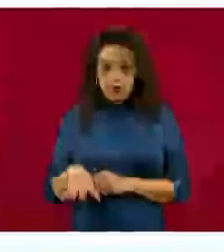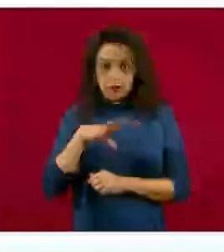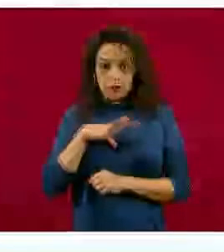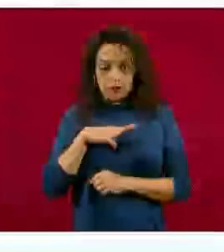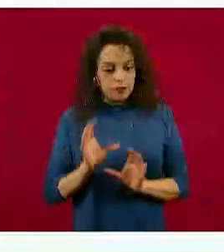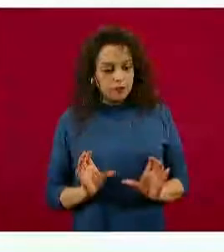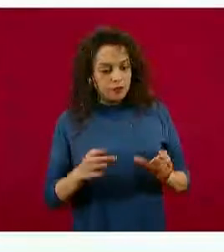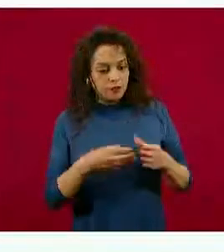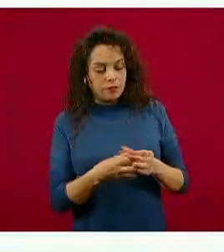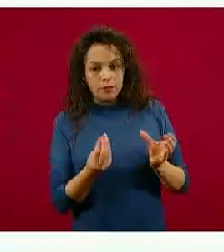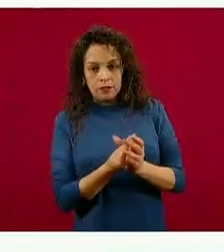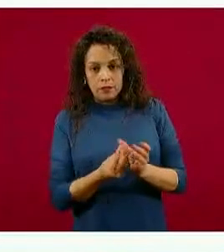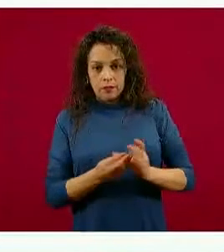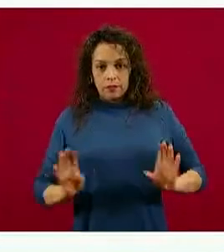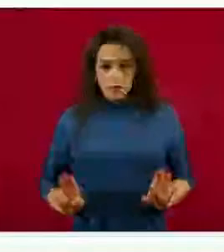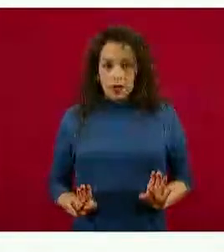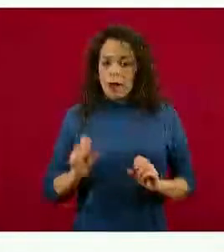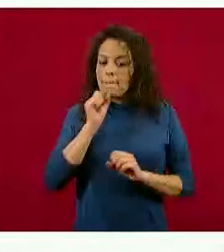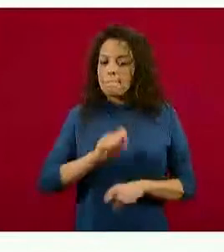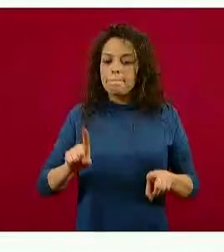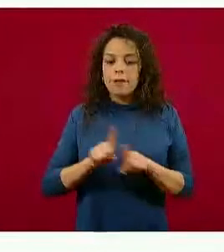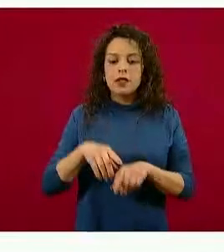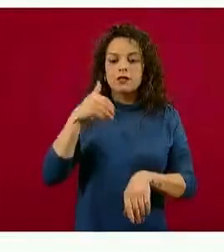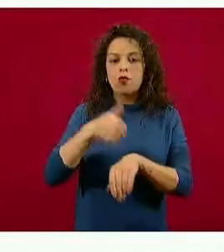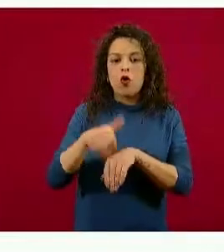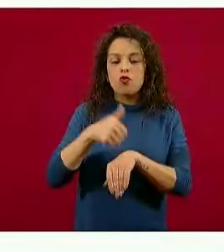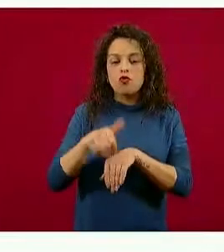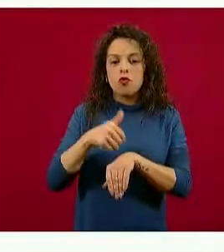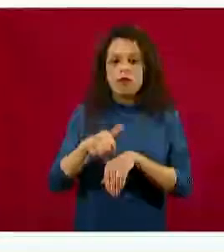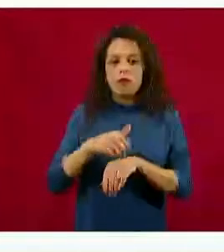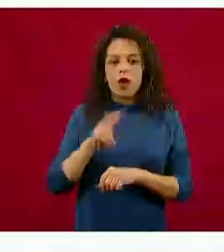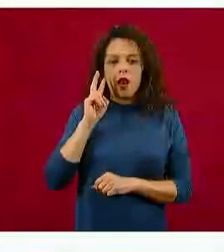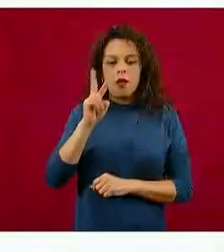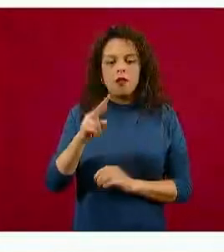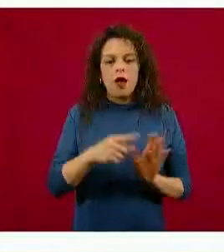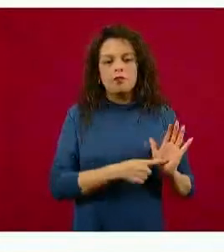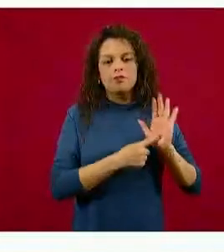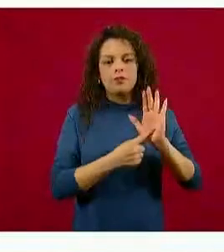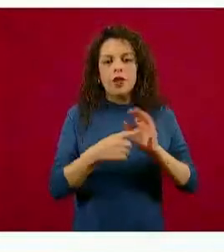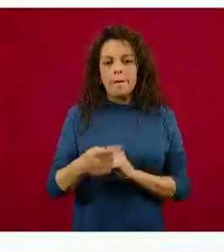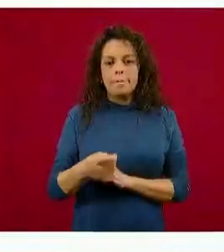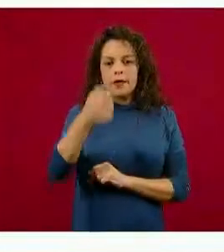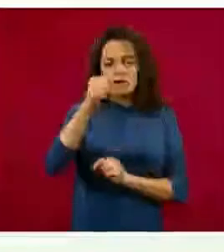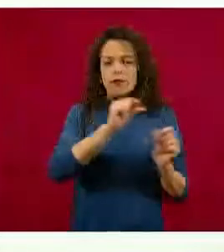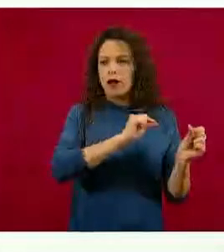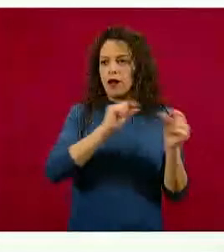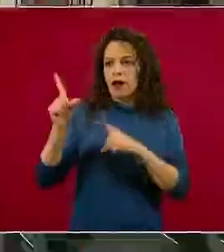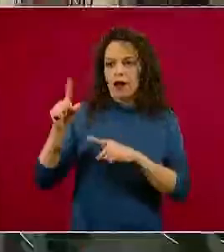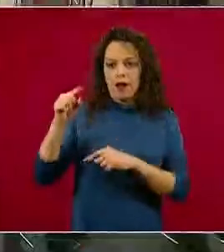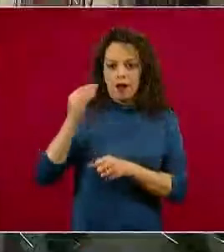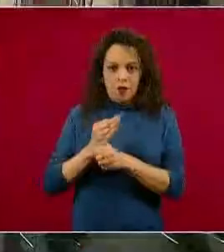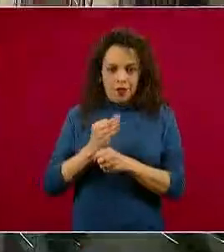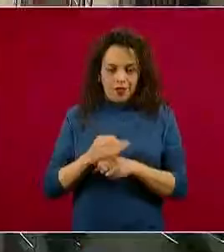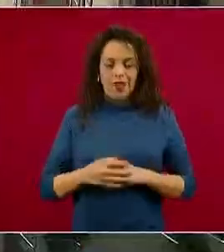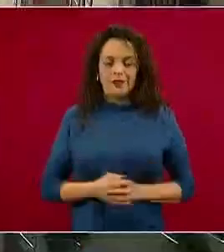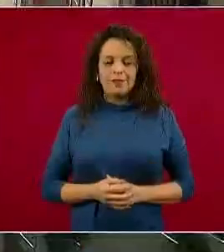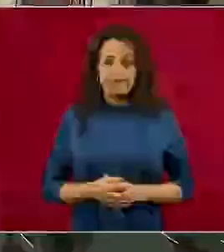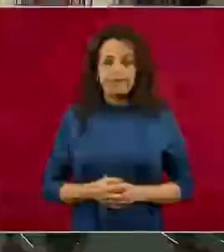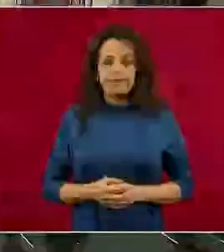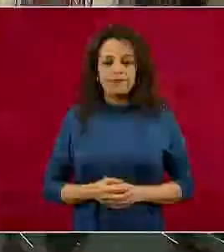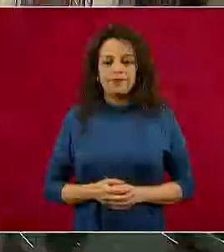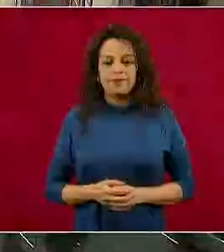clasificación, pues es el mismo número que en su momento presentamos en la primera diapositiva. Veamos las